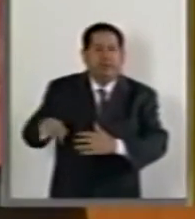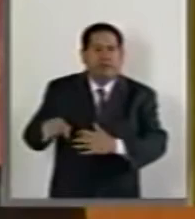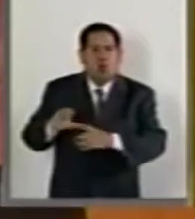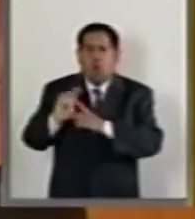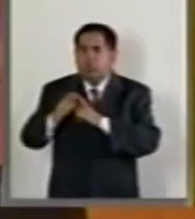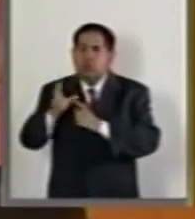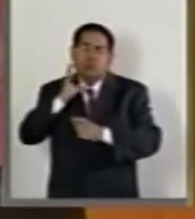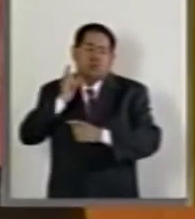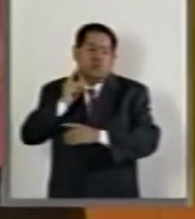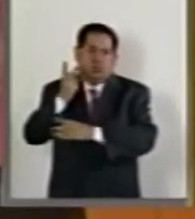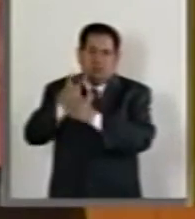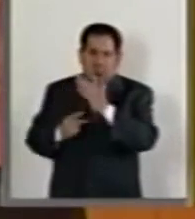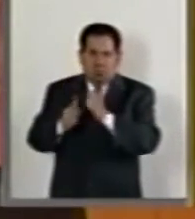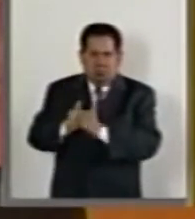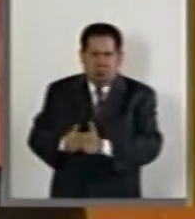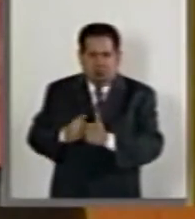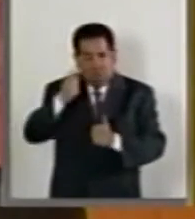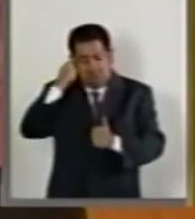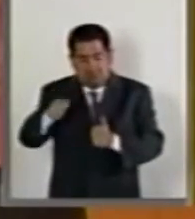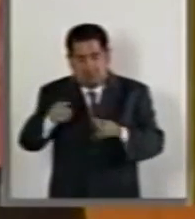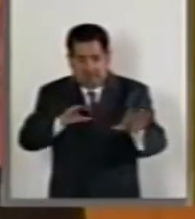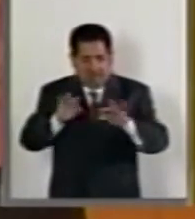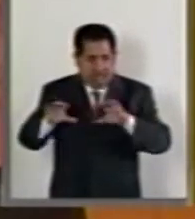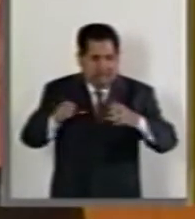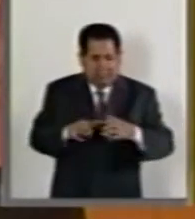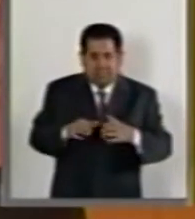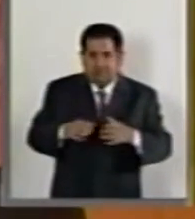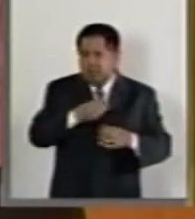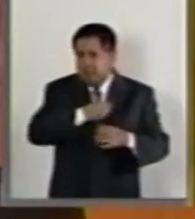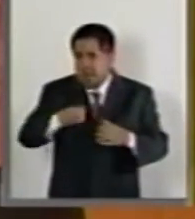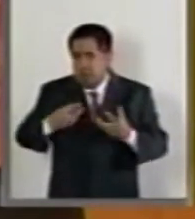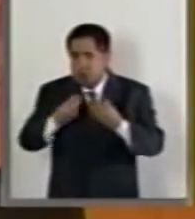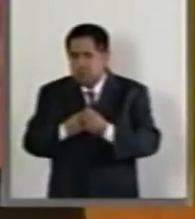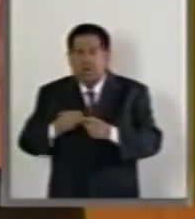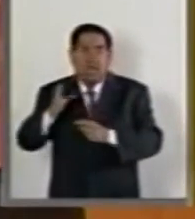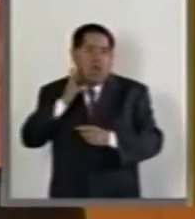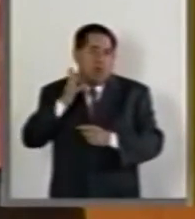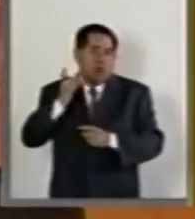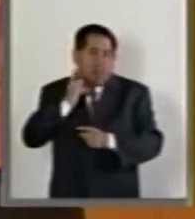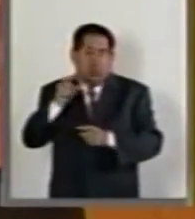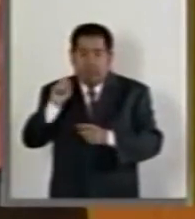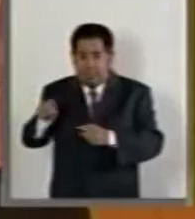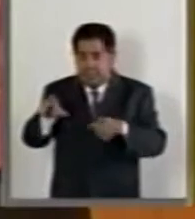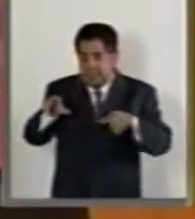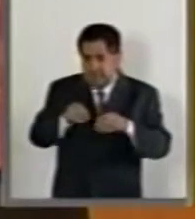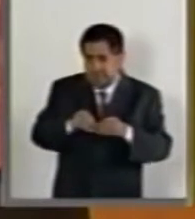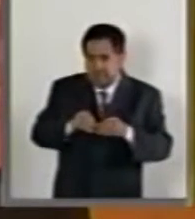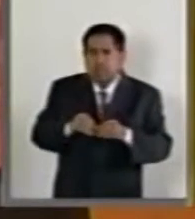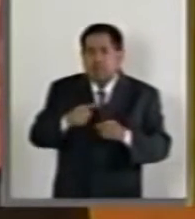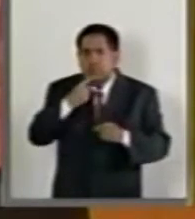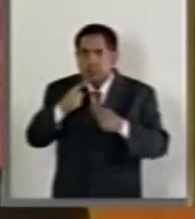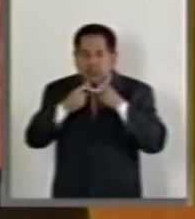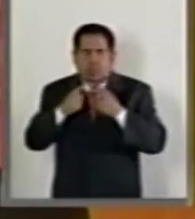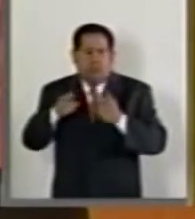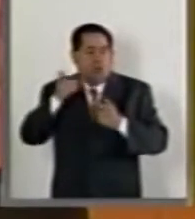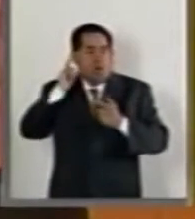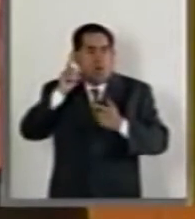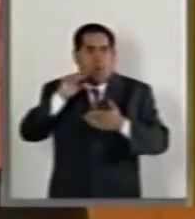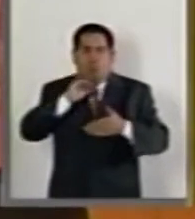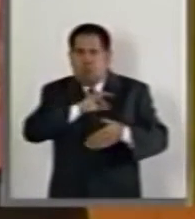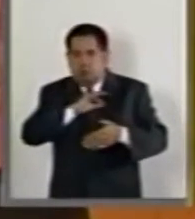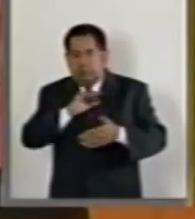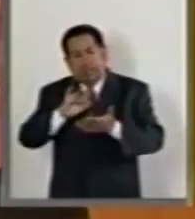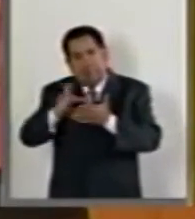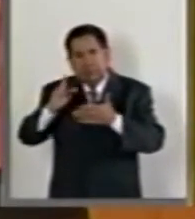la Comisión Permanente, conformada también por integrantes de la Cámara de Diputados, se haya logrado